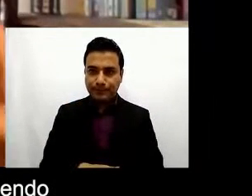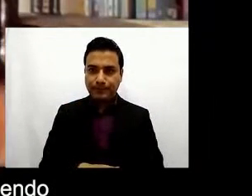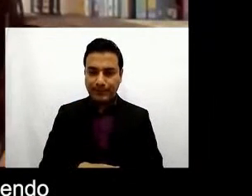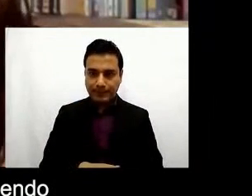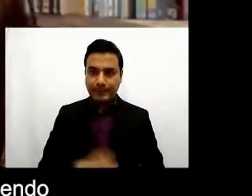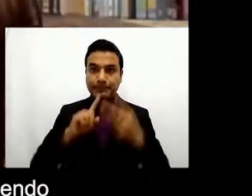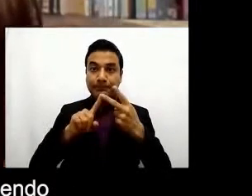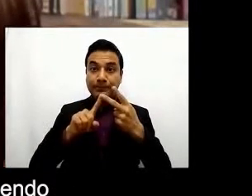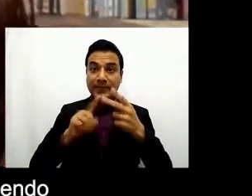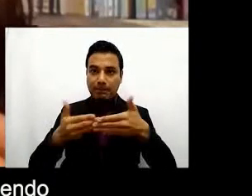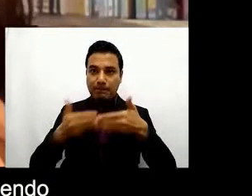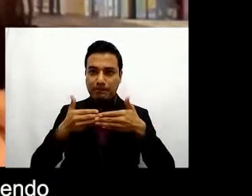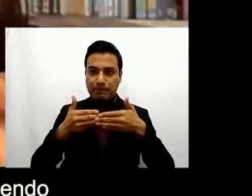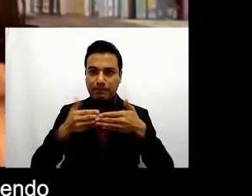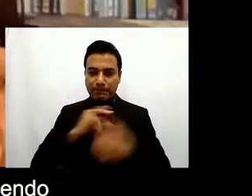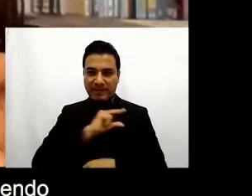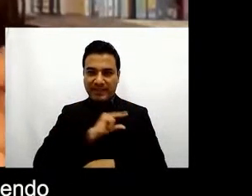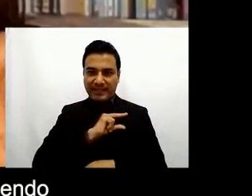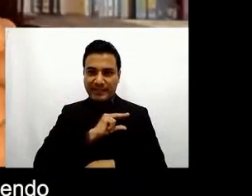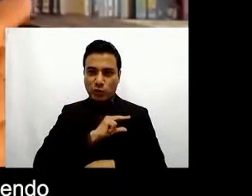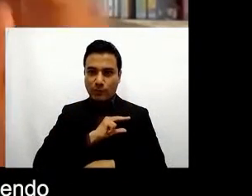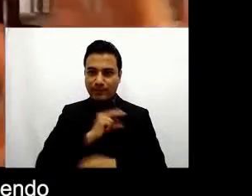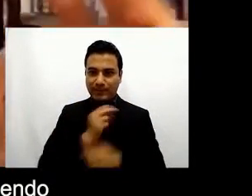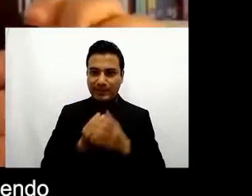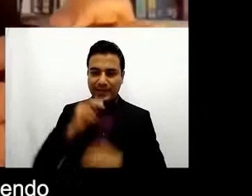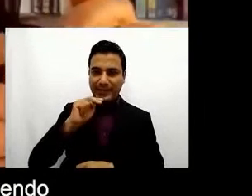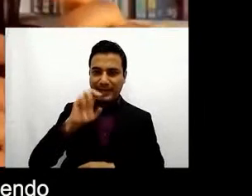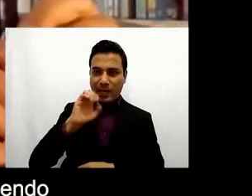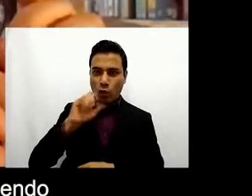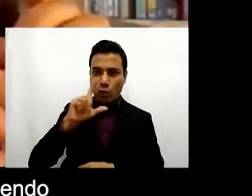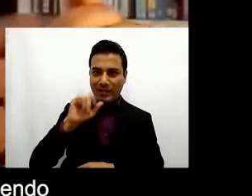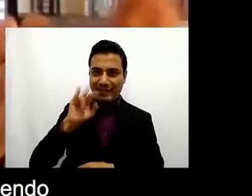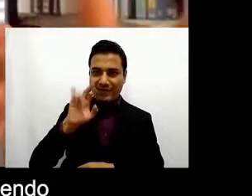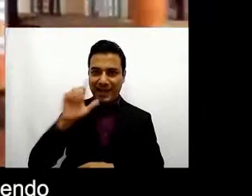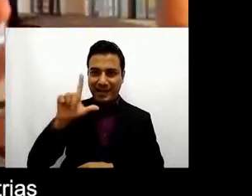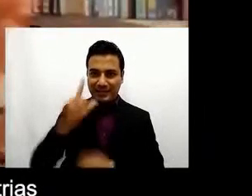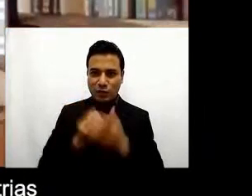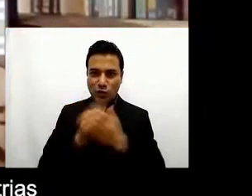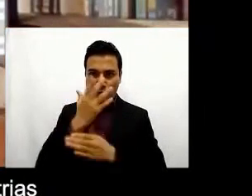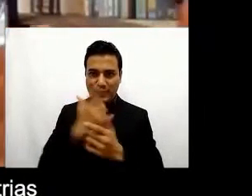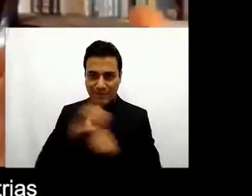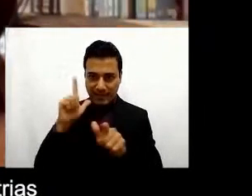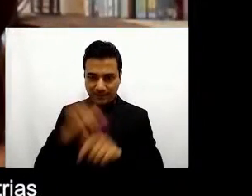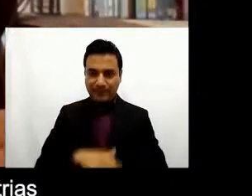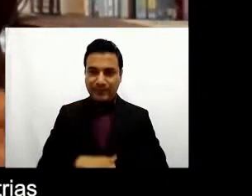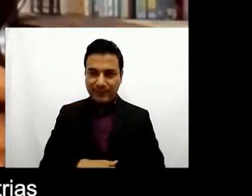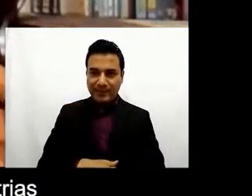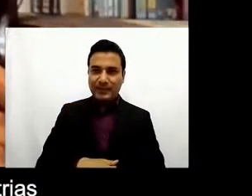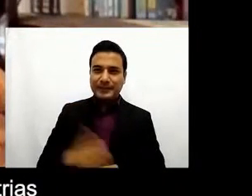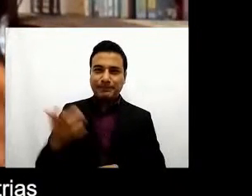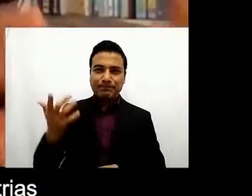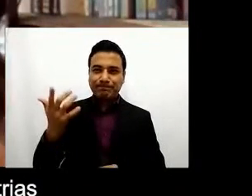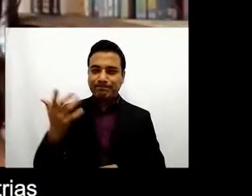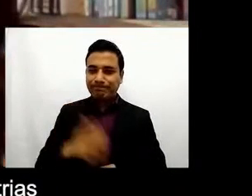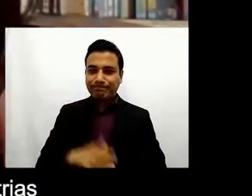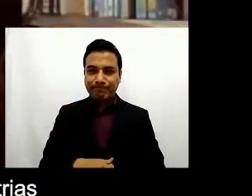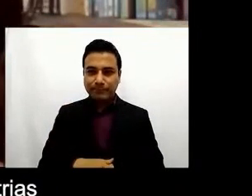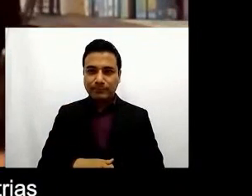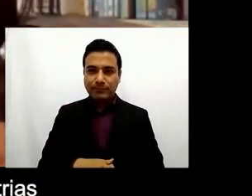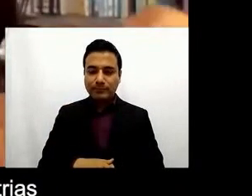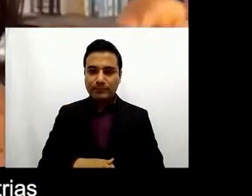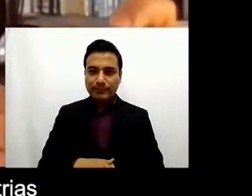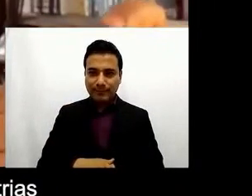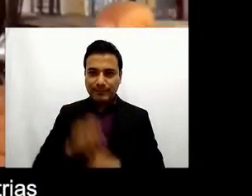neoliberal, que está emergiendo cada vez con más fuerza y que, entre otras cosas, homologa al arte y al patrimonio con